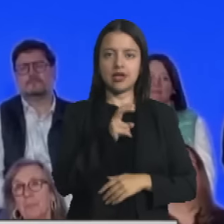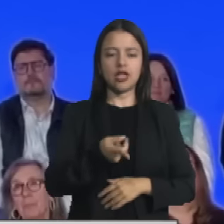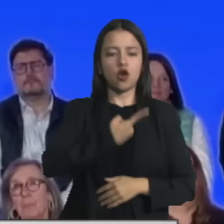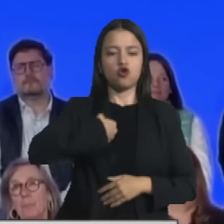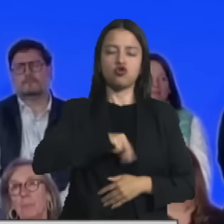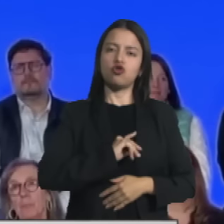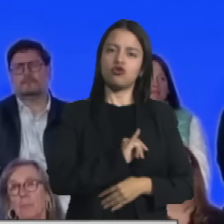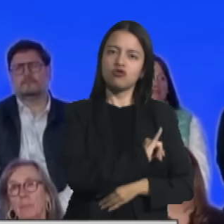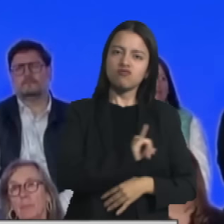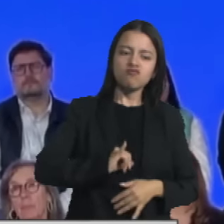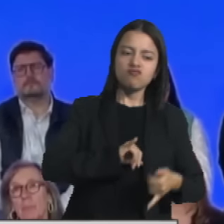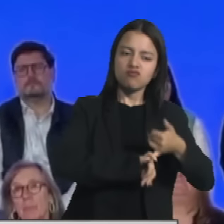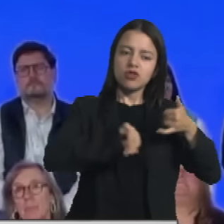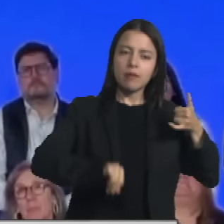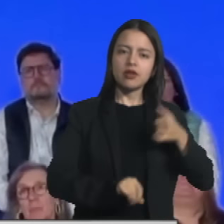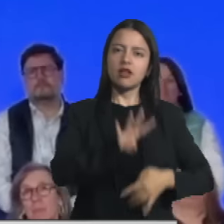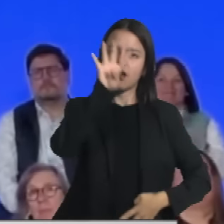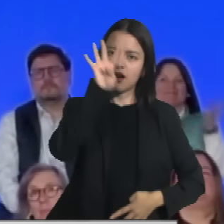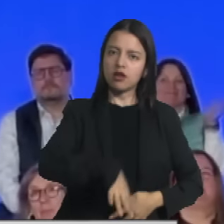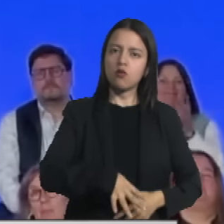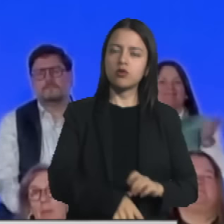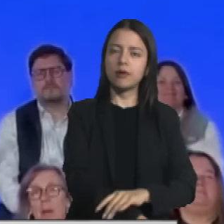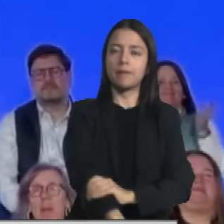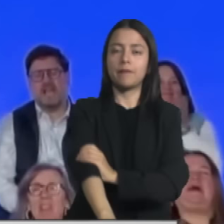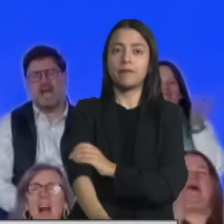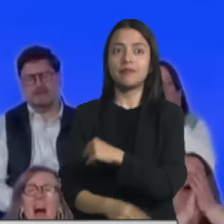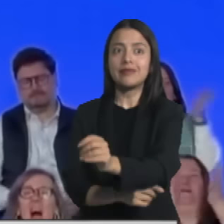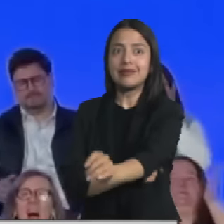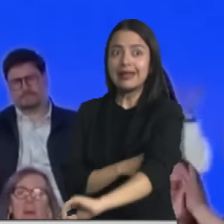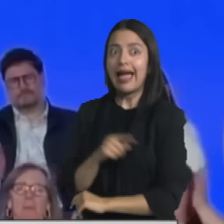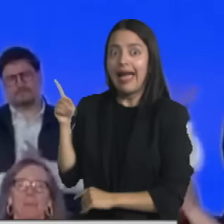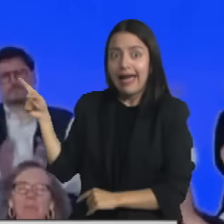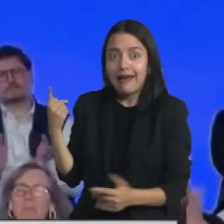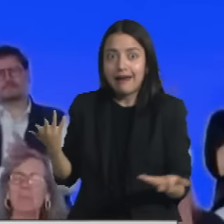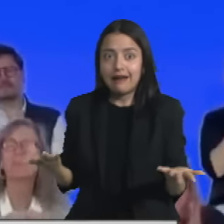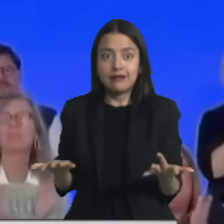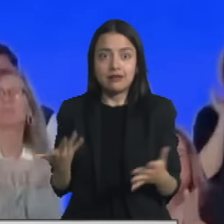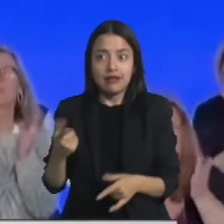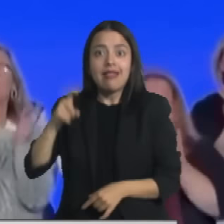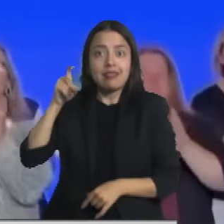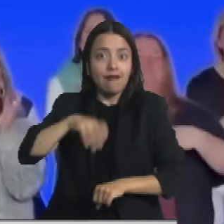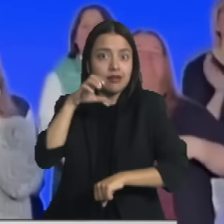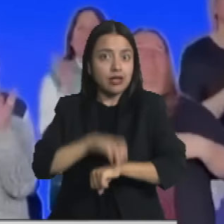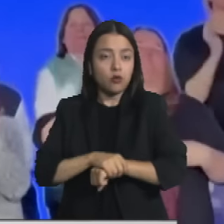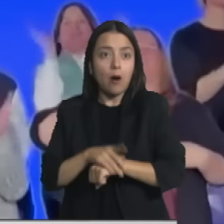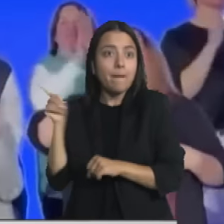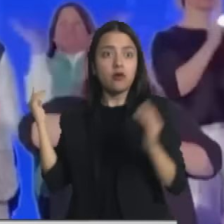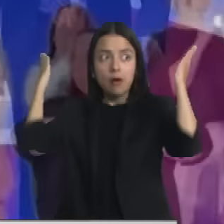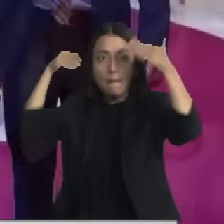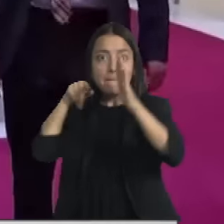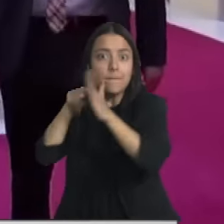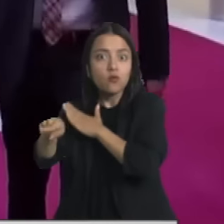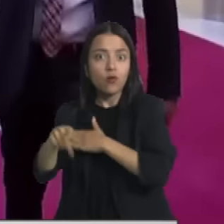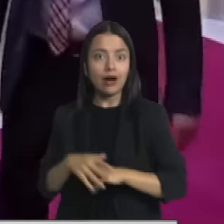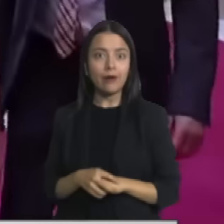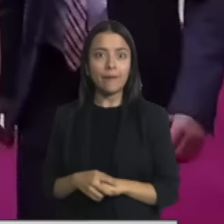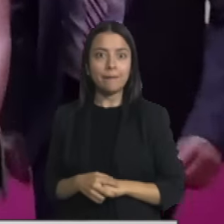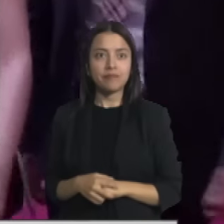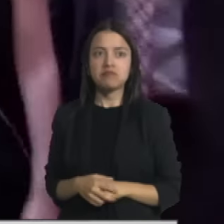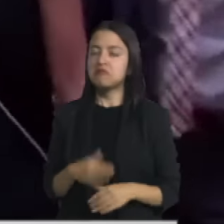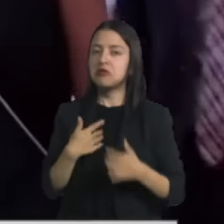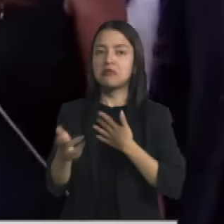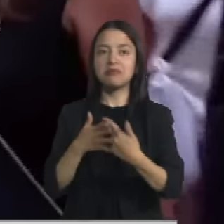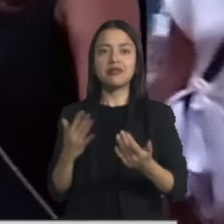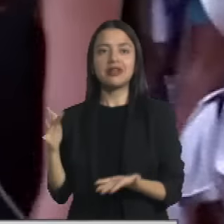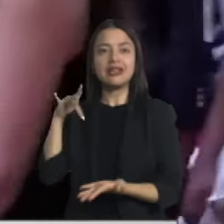2017. Pese a estar prófugo de la justicia, esto no le impedía presentarse como candidato a las elecciones autonómicas catalanas que tuvieron lugar